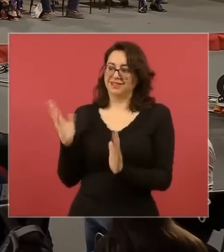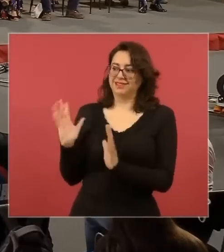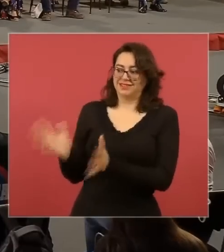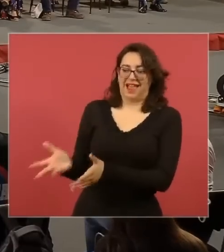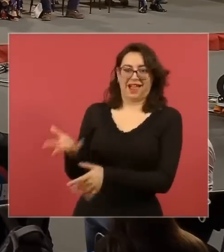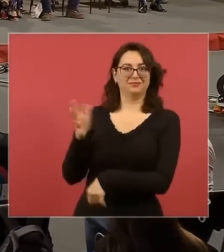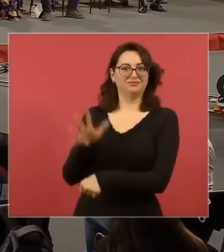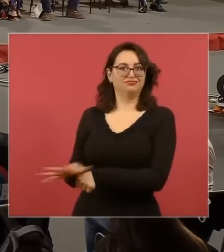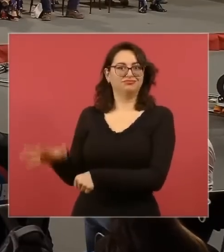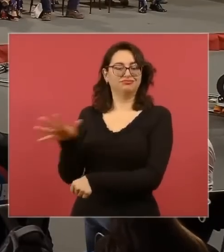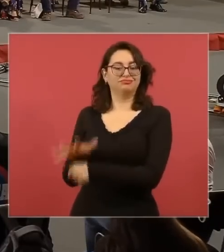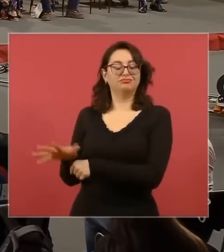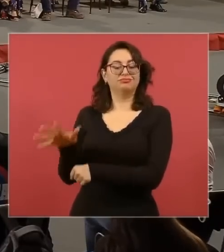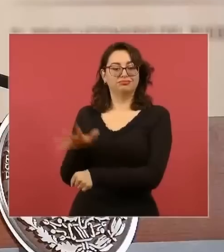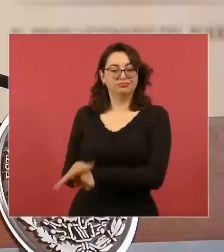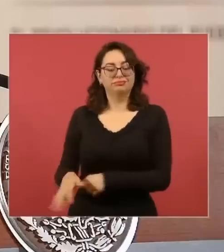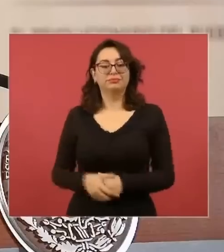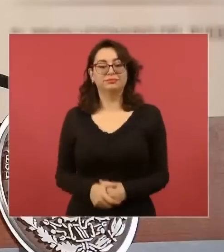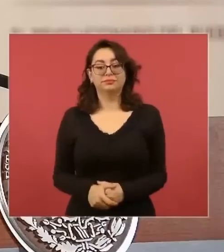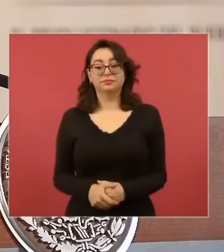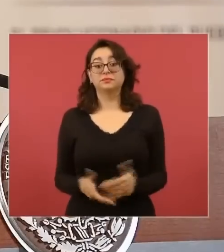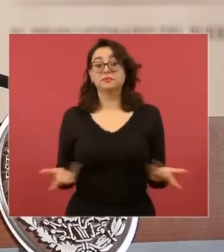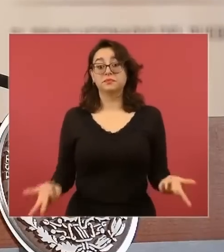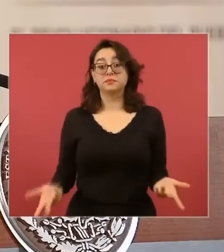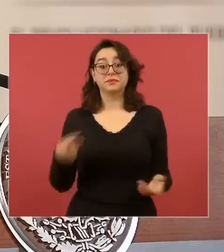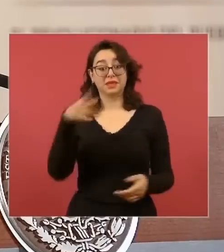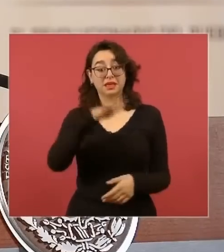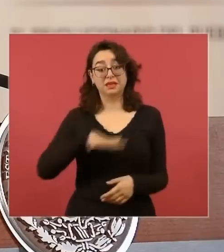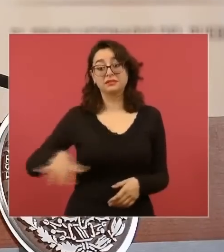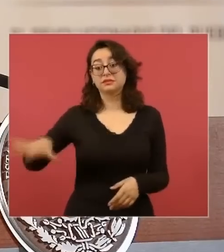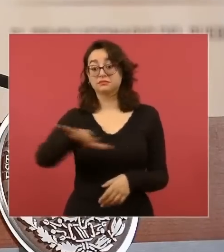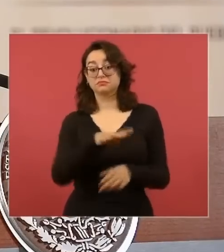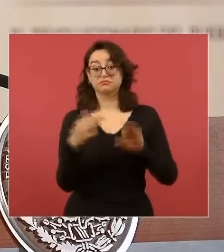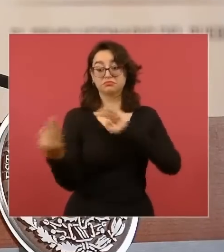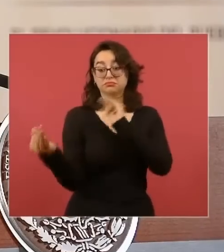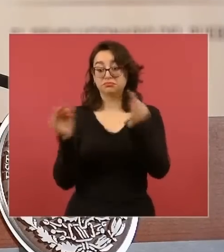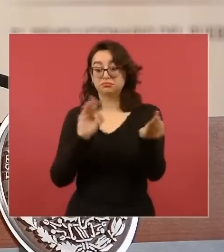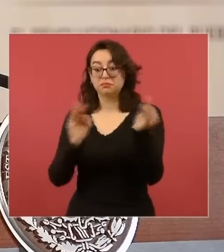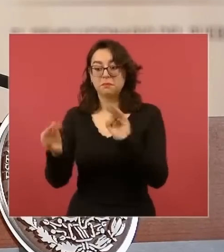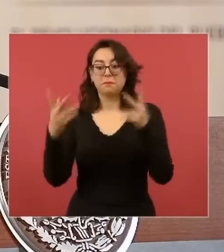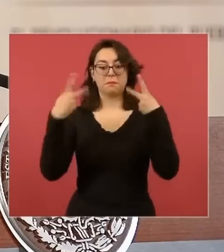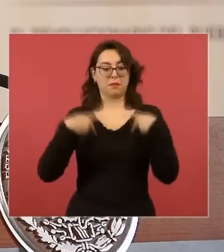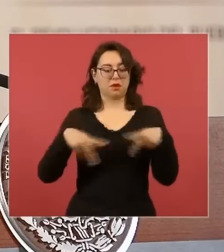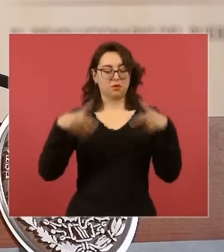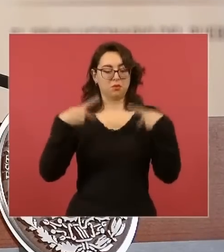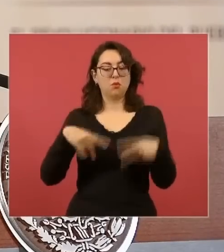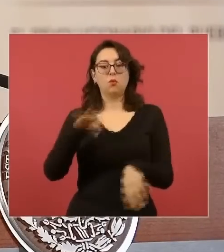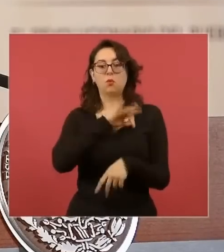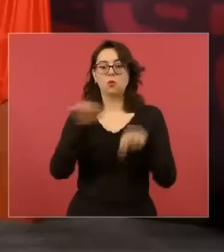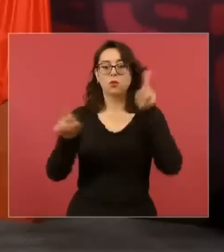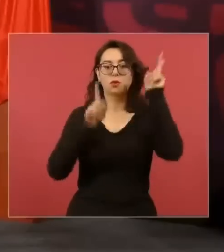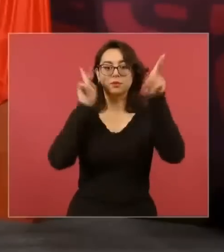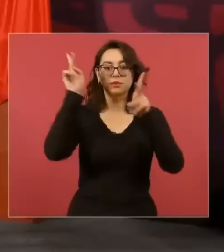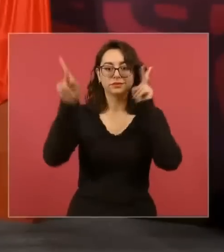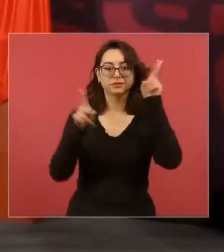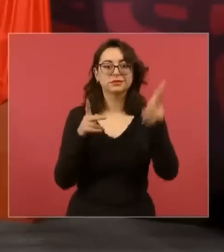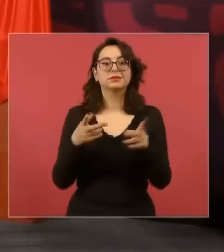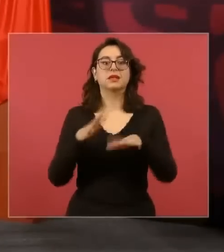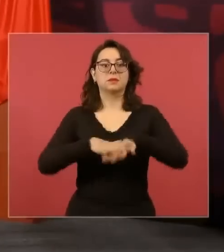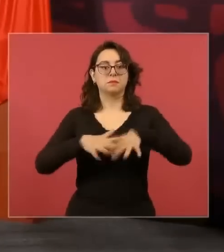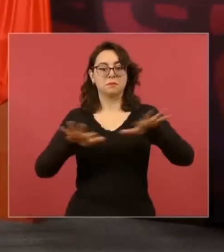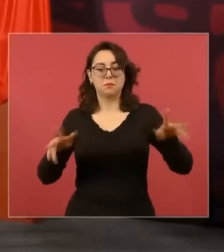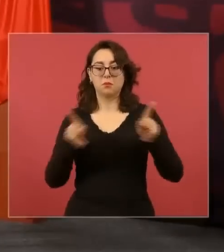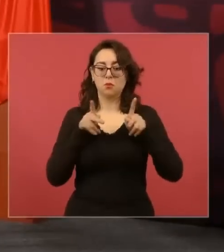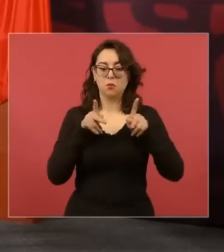Maya podrán visitar inolvidables sitios naturales y arqueológicos como el Puerto Progreso, la Ruta PUD,